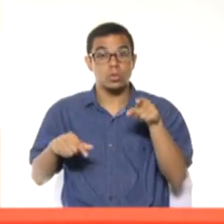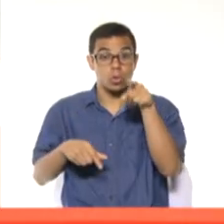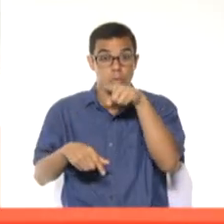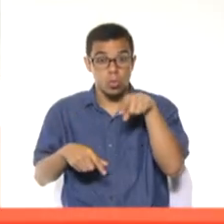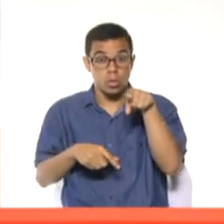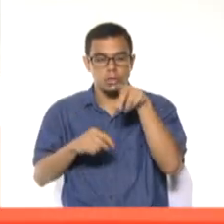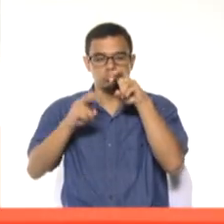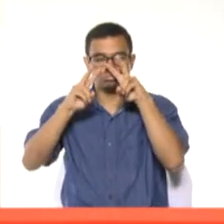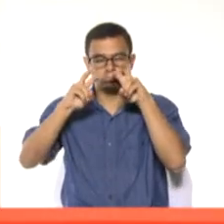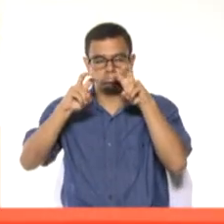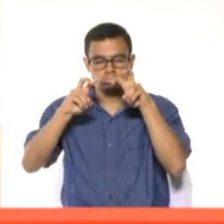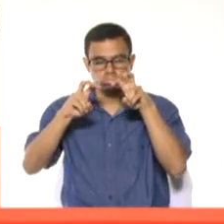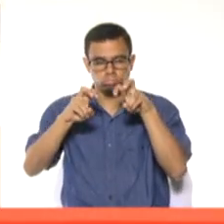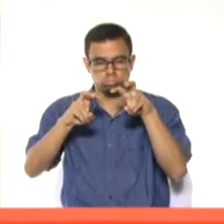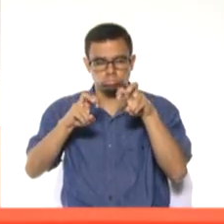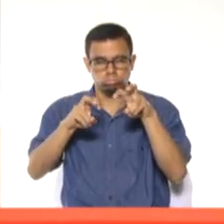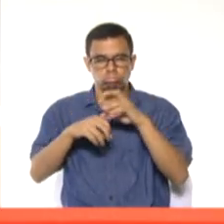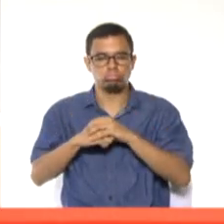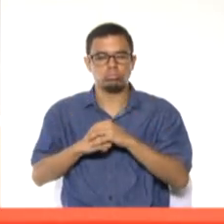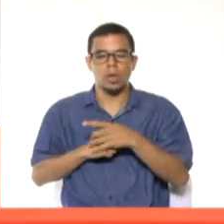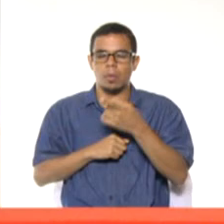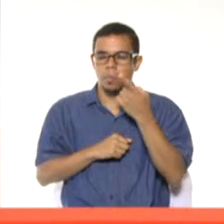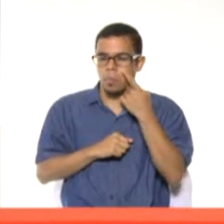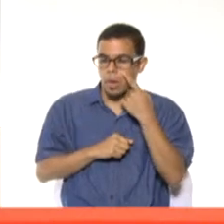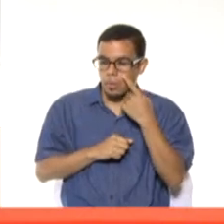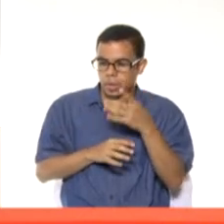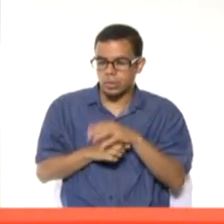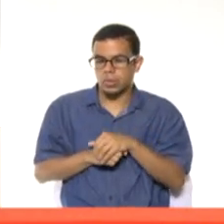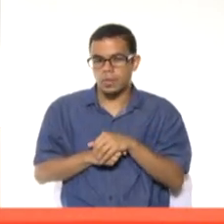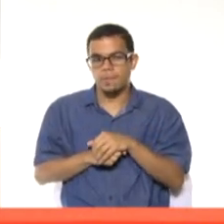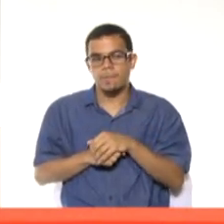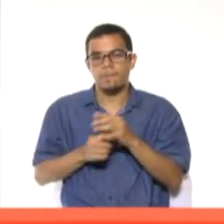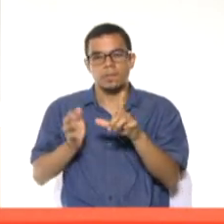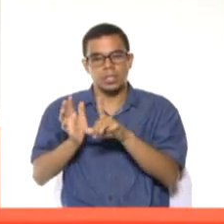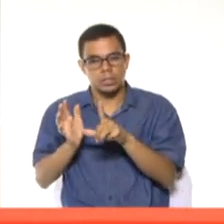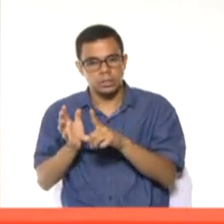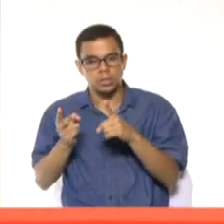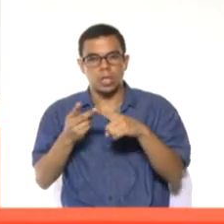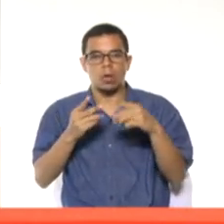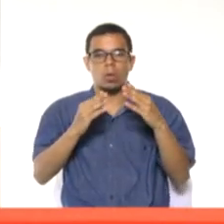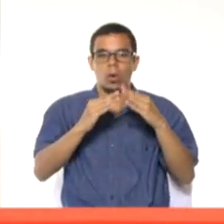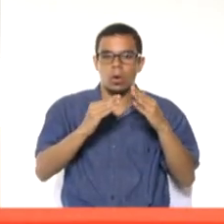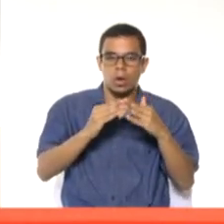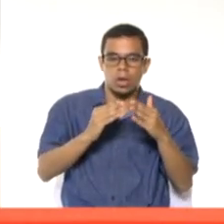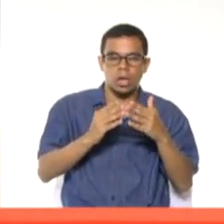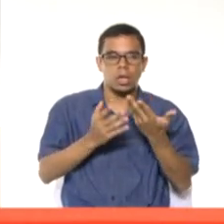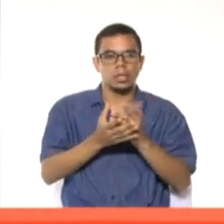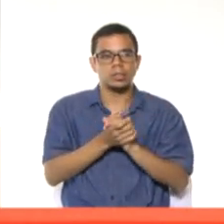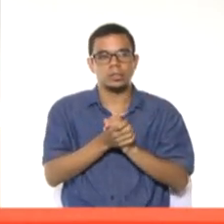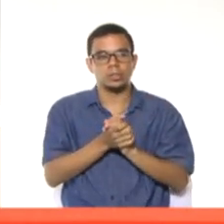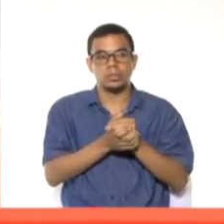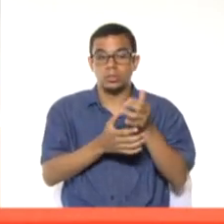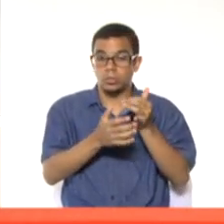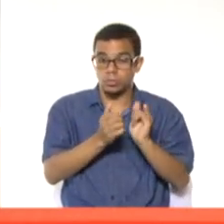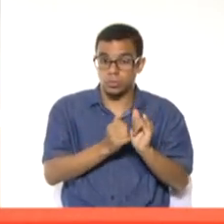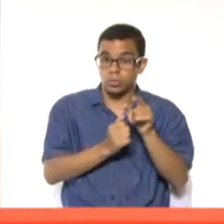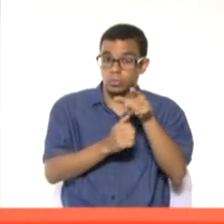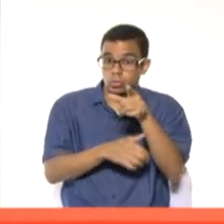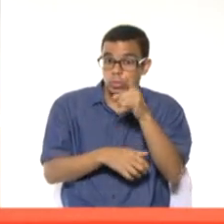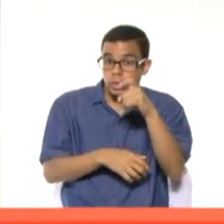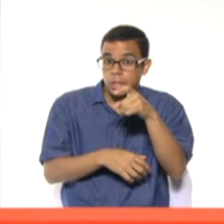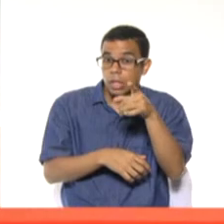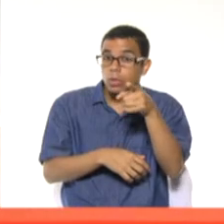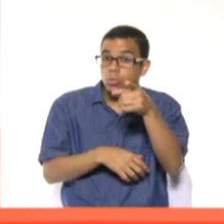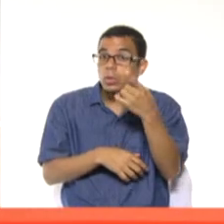a estudiar o va a extraer del jardín de su casa, del jardín de su liceo o de la materia orgánica que